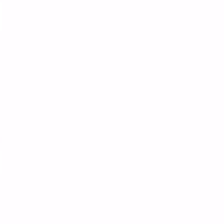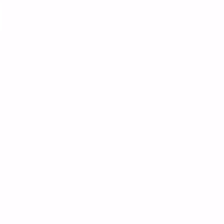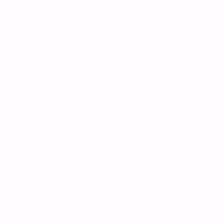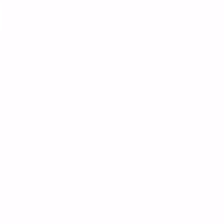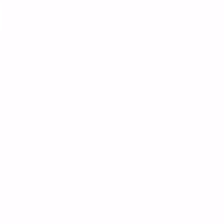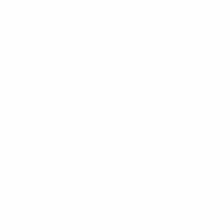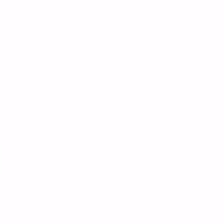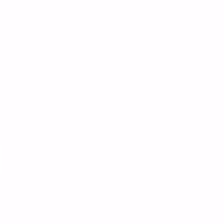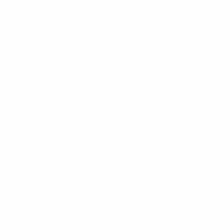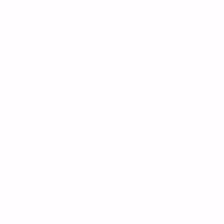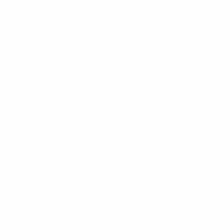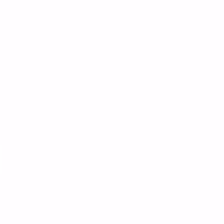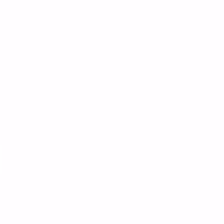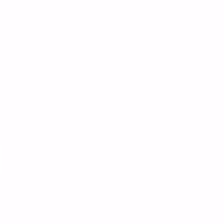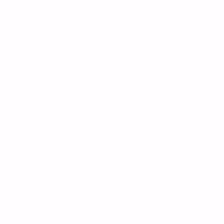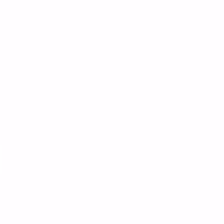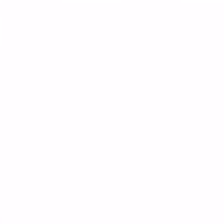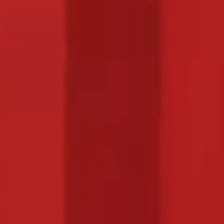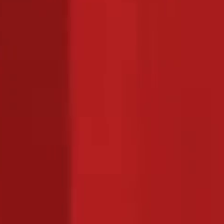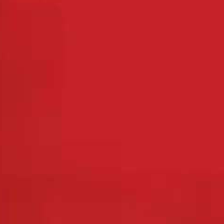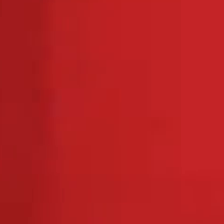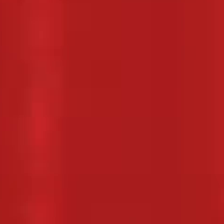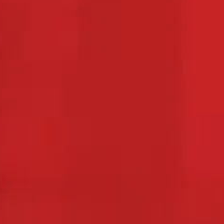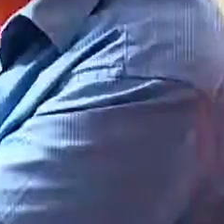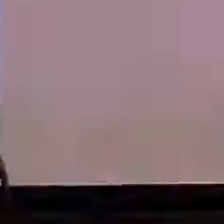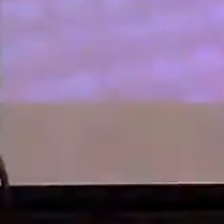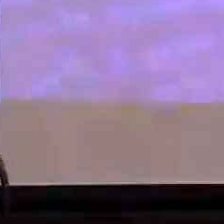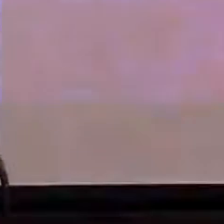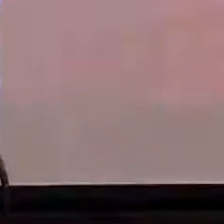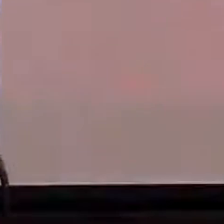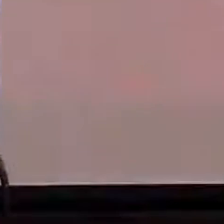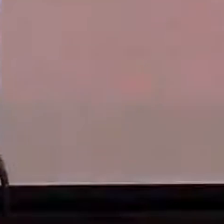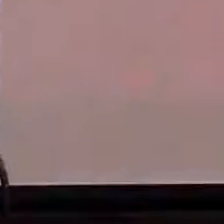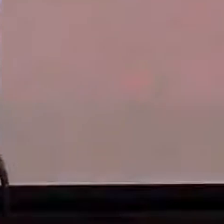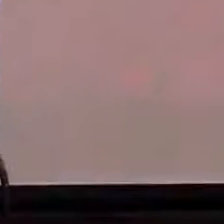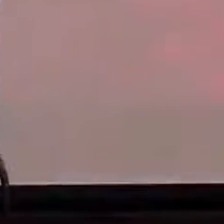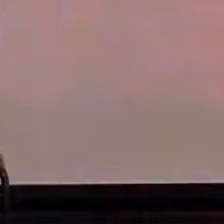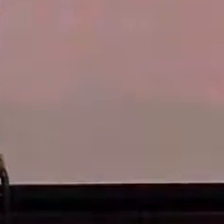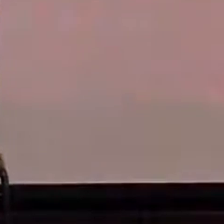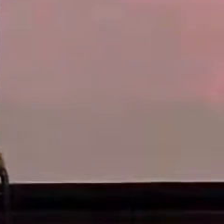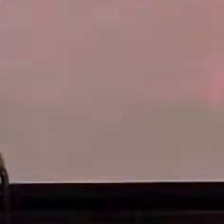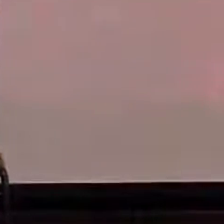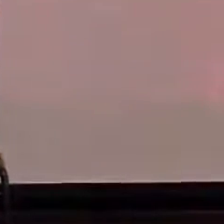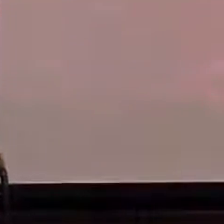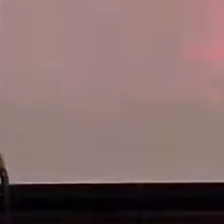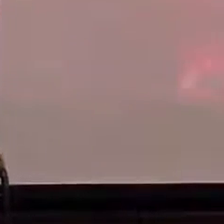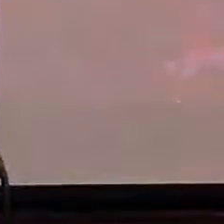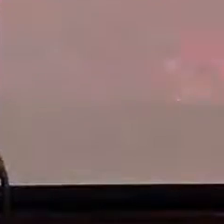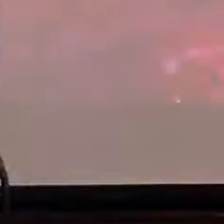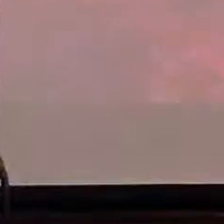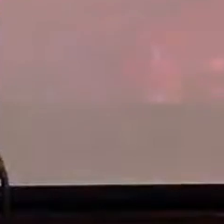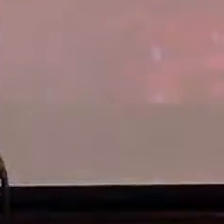cierre, ya está aquí el director y también está Javier.